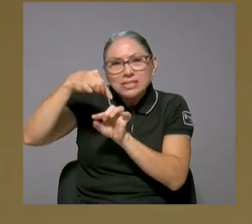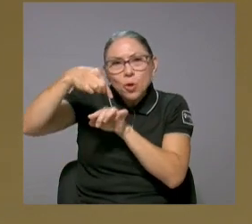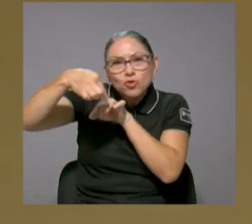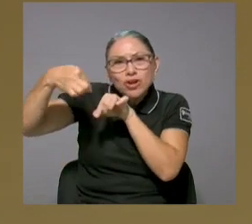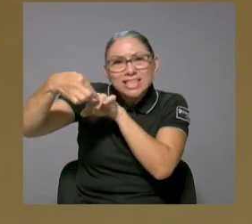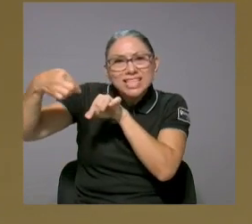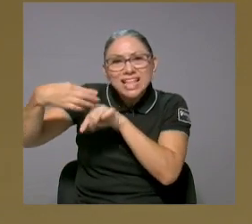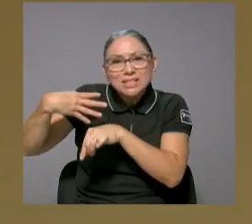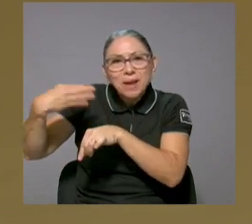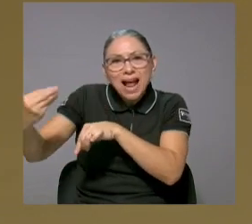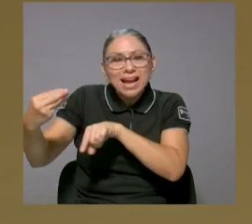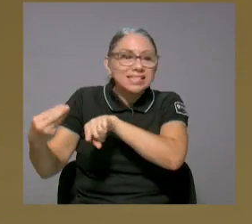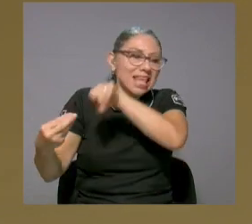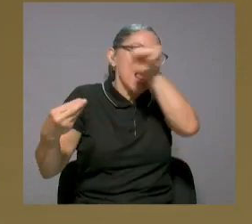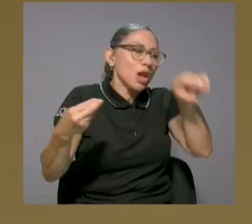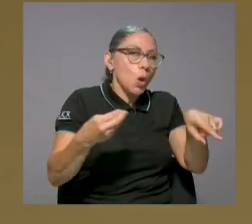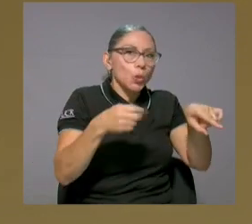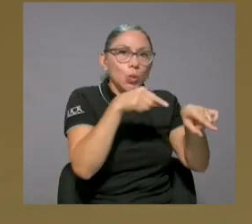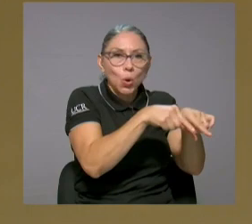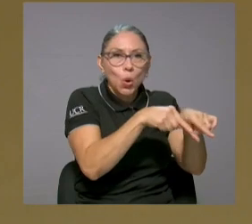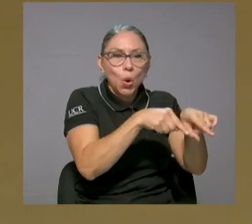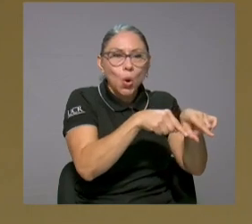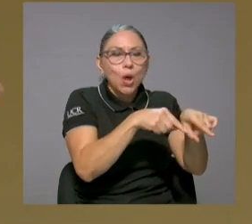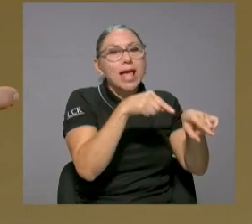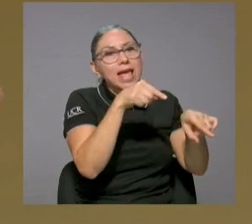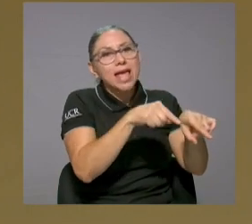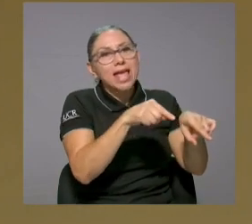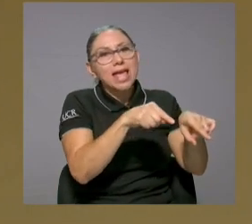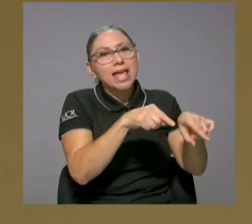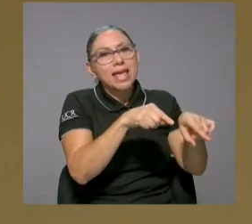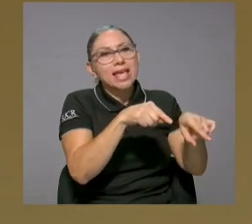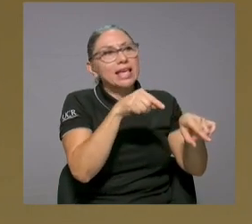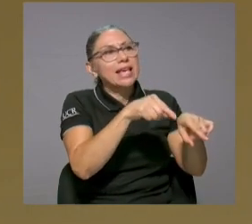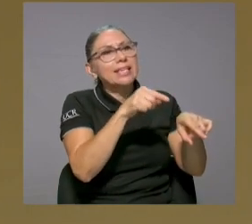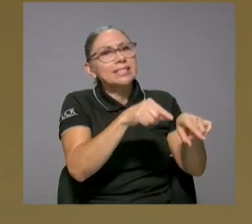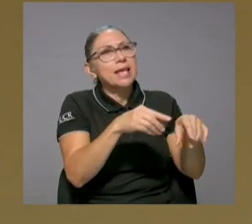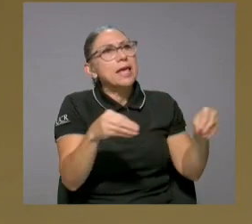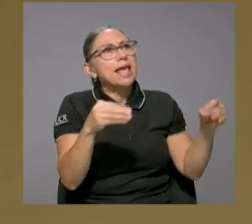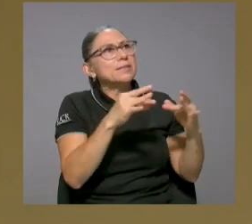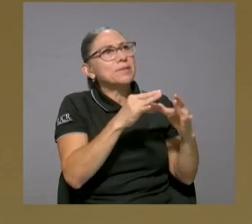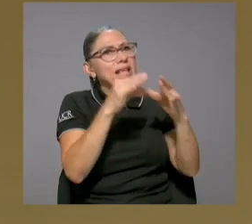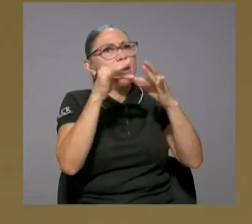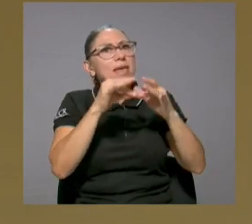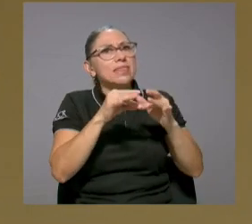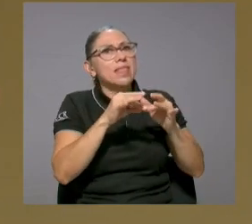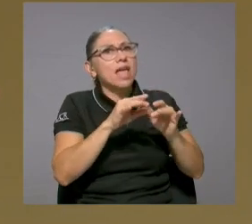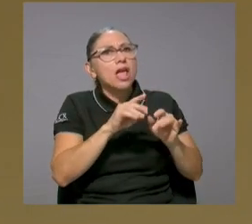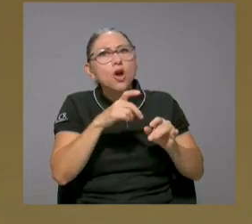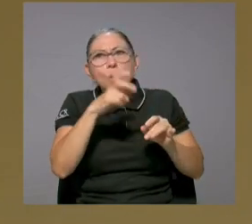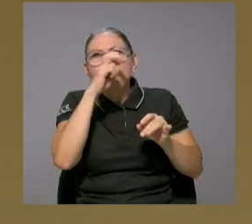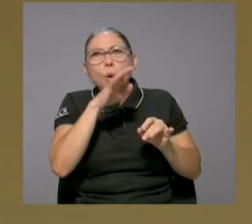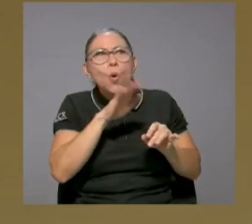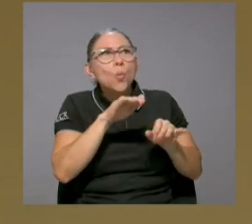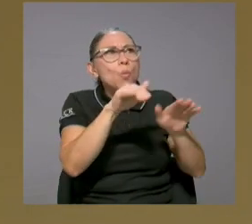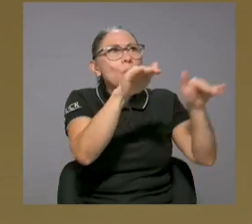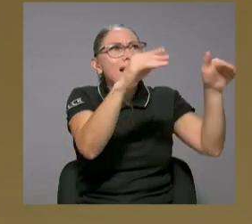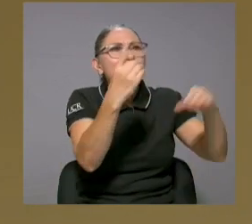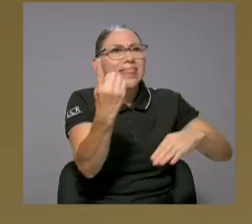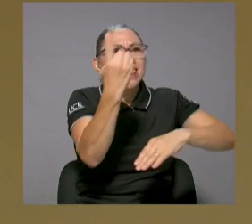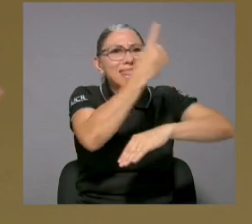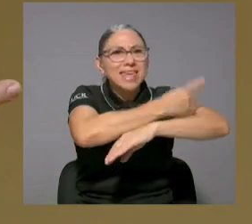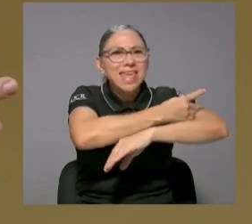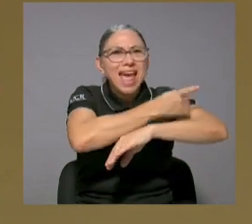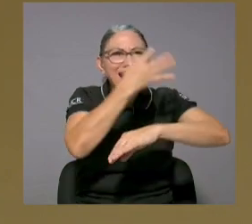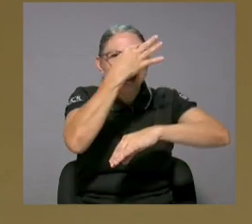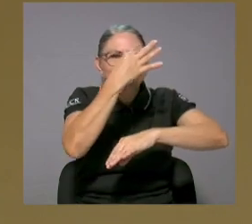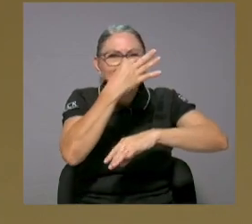y uno, si no entiendo mal, vuela más que todo de día, y el anófeles creo que es de noche.